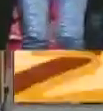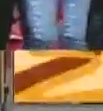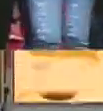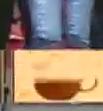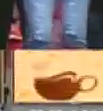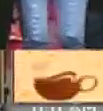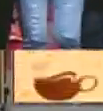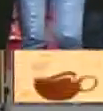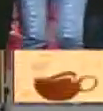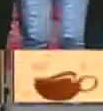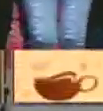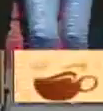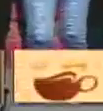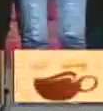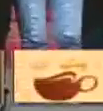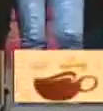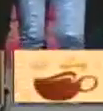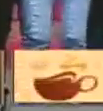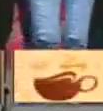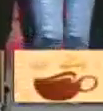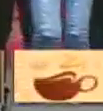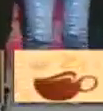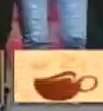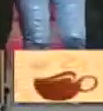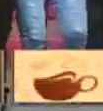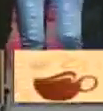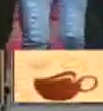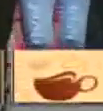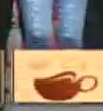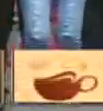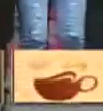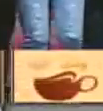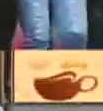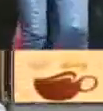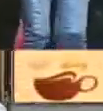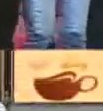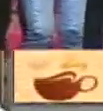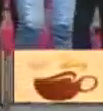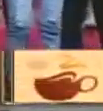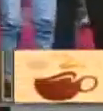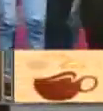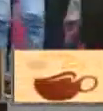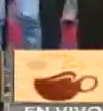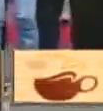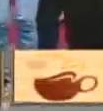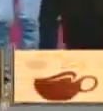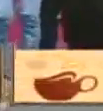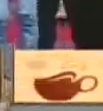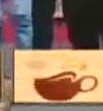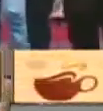Venezuela tiene con qué, porque todos somos amigos. Venezuela tiene con qué,